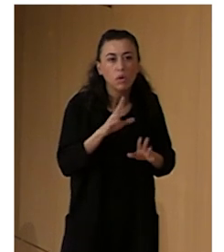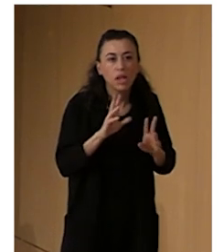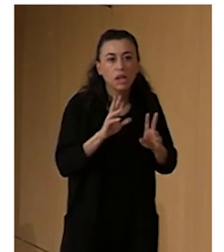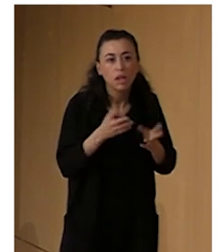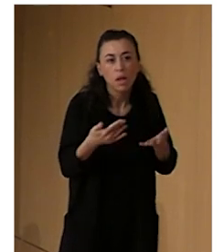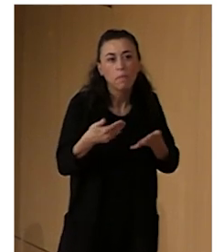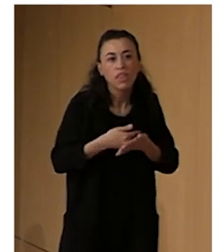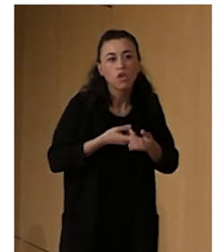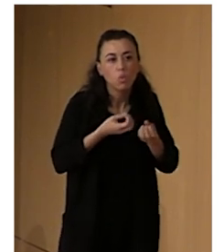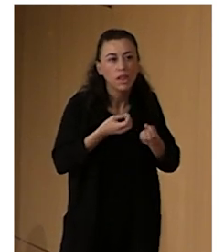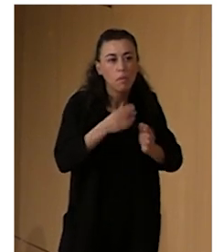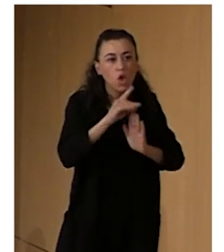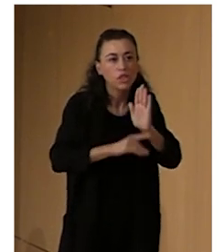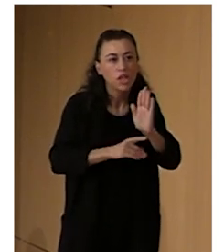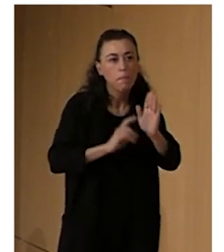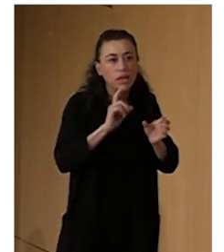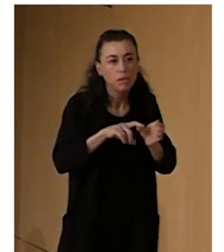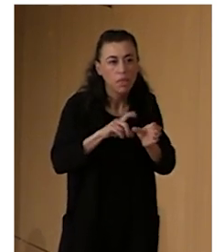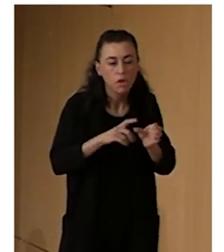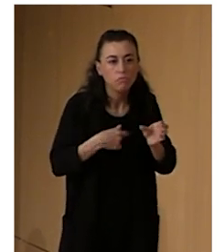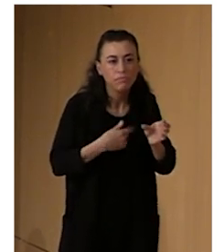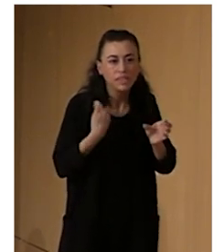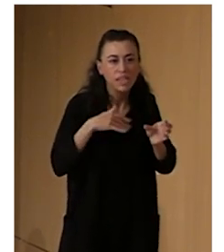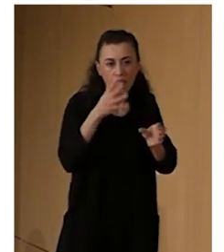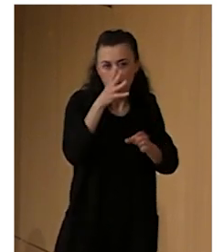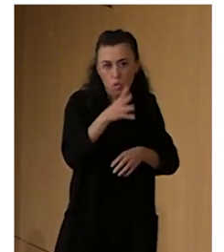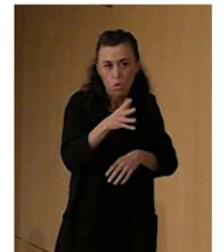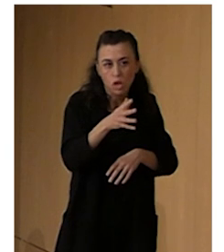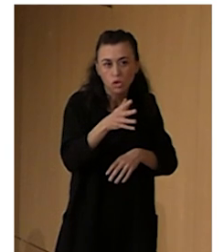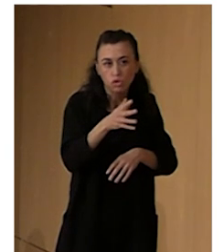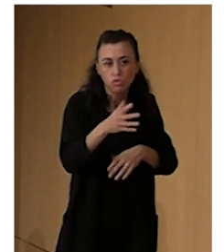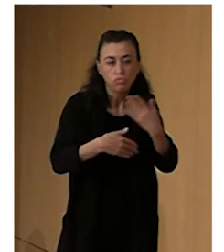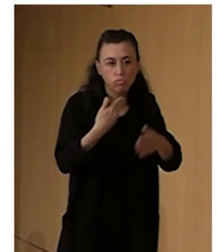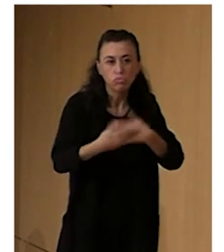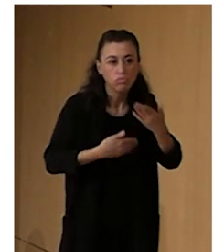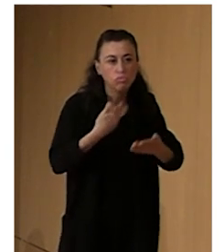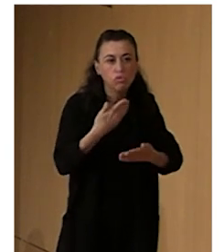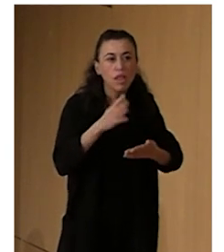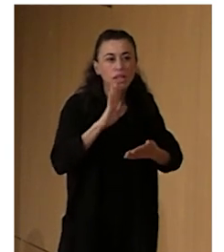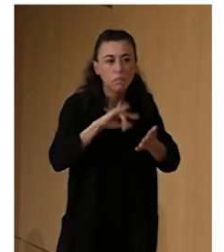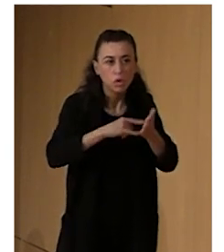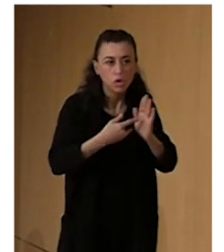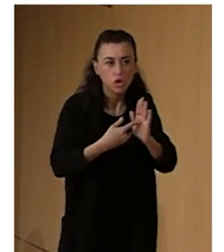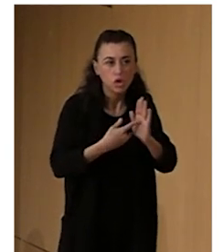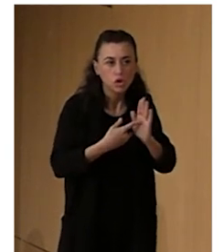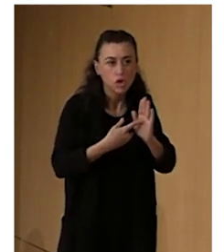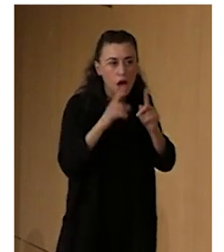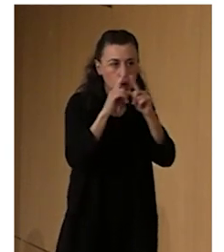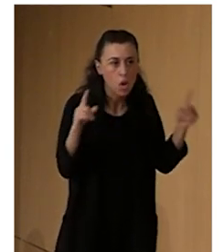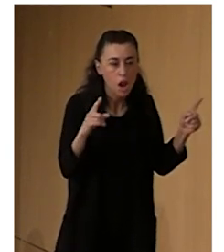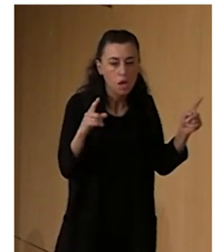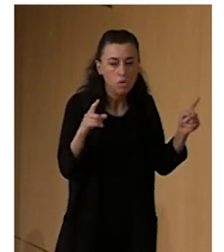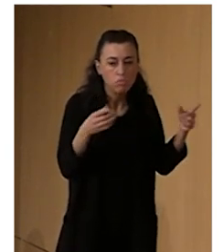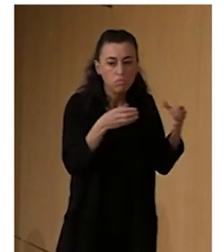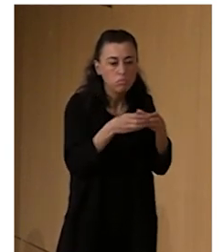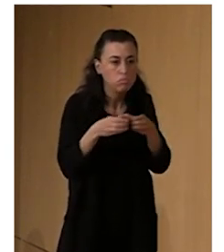Eh pues son 5 años de andadura no las que llevamos ya con este proyecto son 10 grupos anuales No son no son muchos porque es verdad que